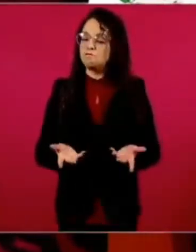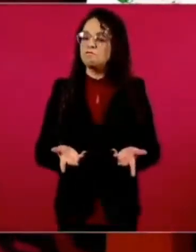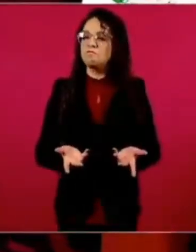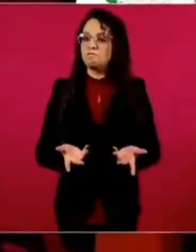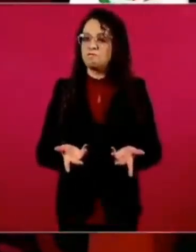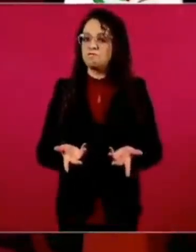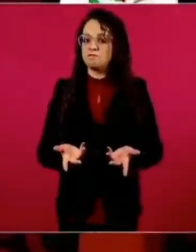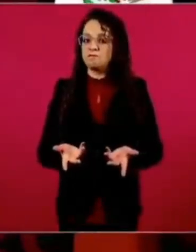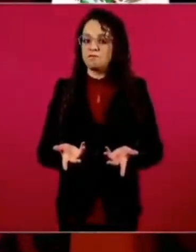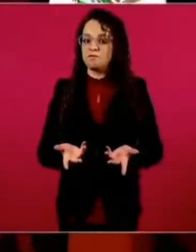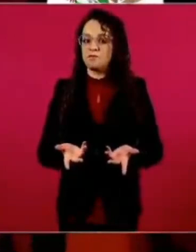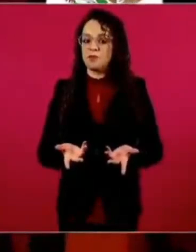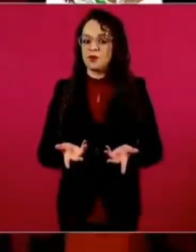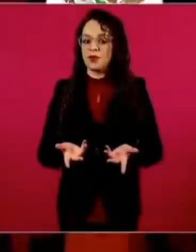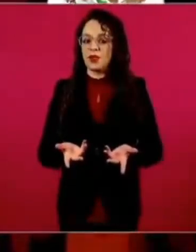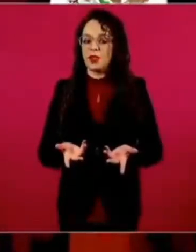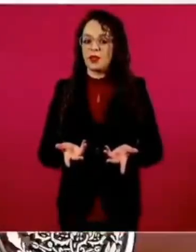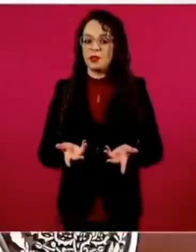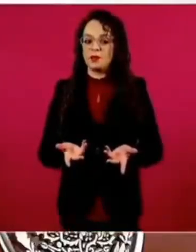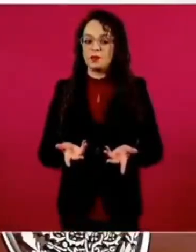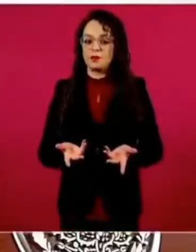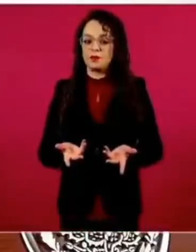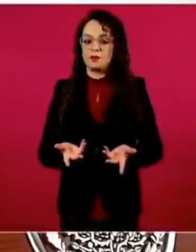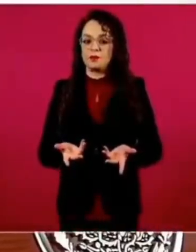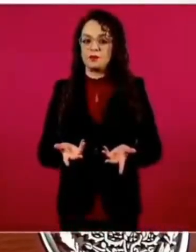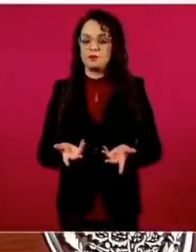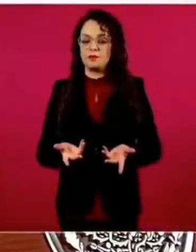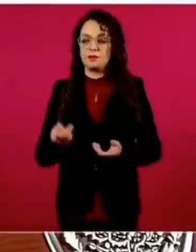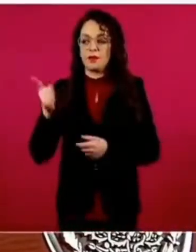la condena, ¿no? Llevaba consigna